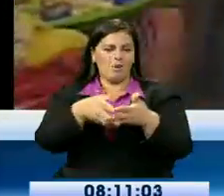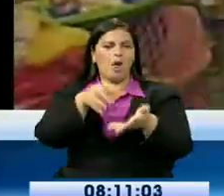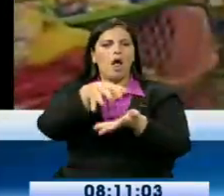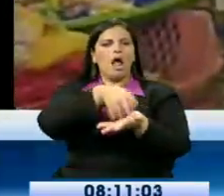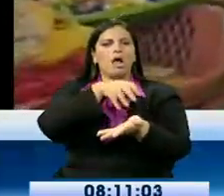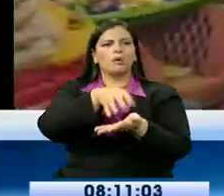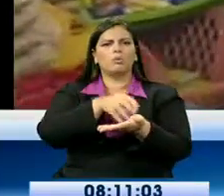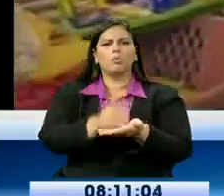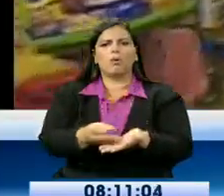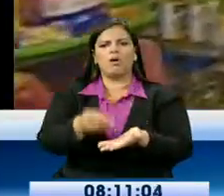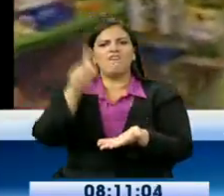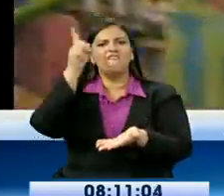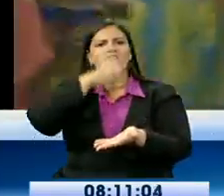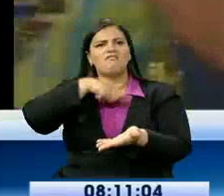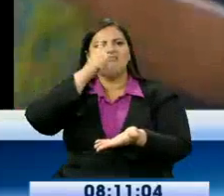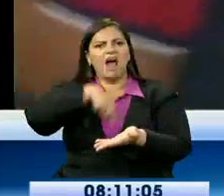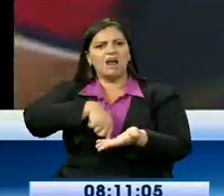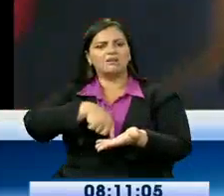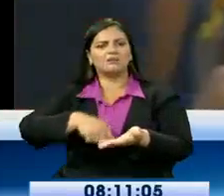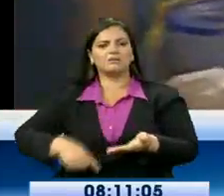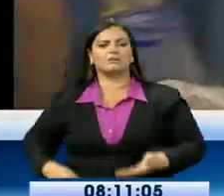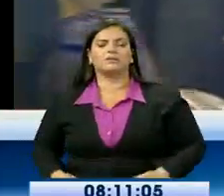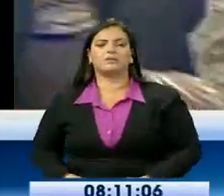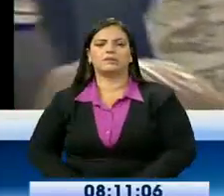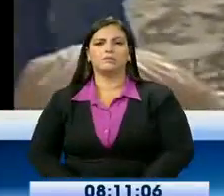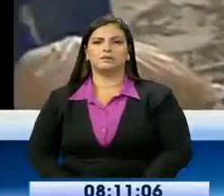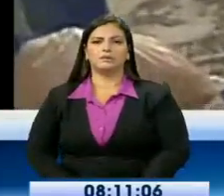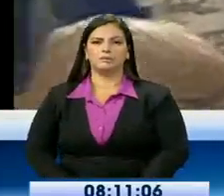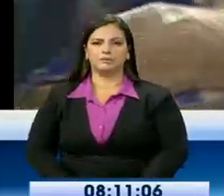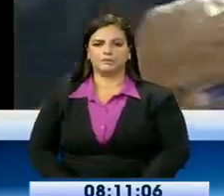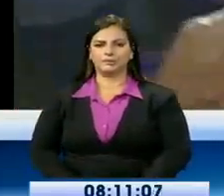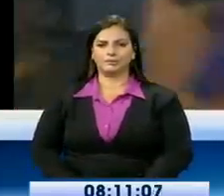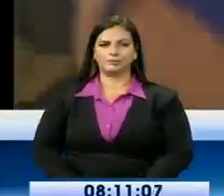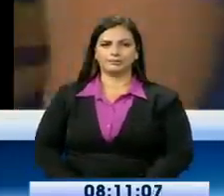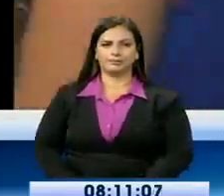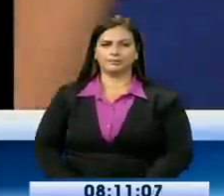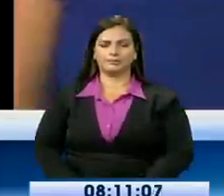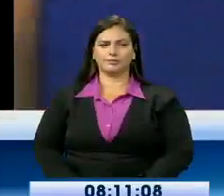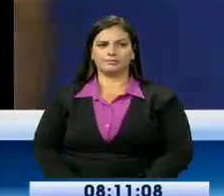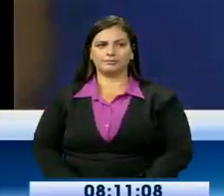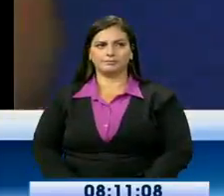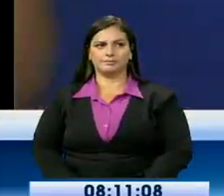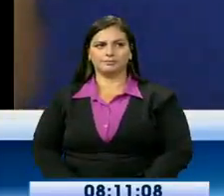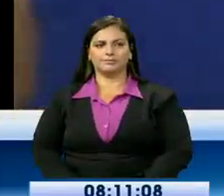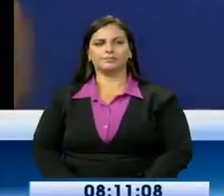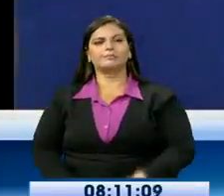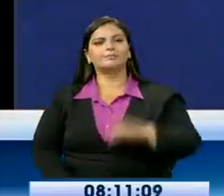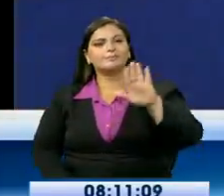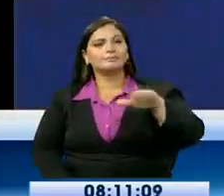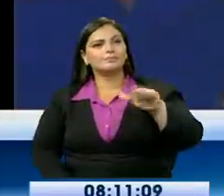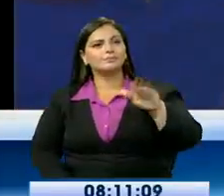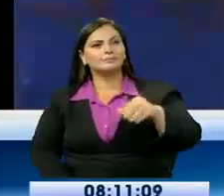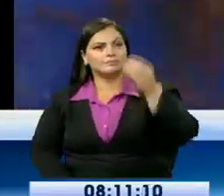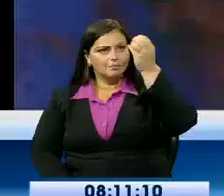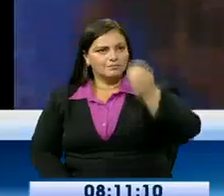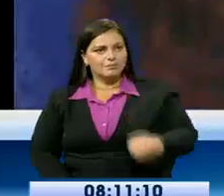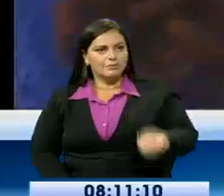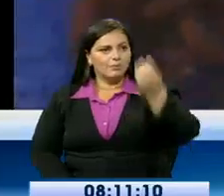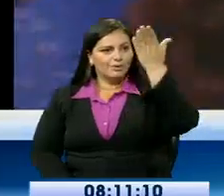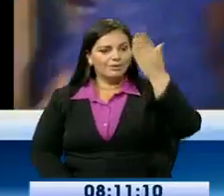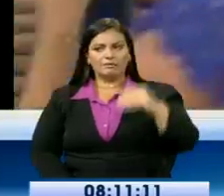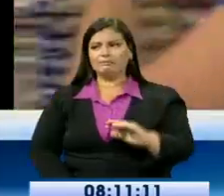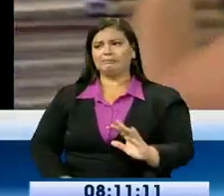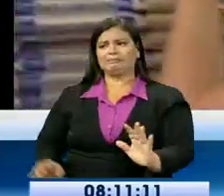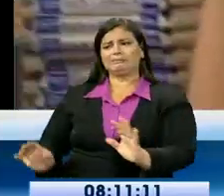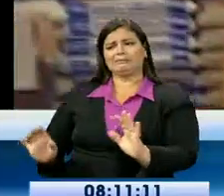es la noticia de ahora. Bueno, también hay caballeros que realizan la compra. Vamos a preguntarle a la señora, muy buenos días, no quiere hablar. Caballero,